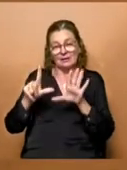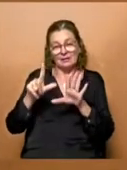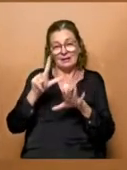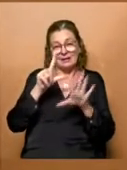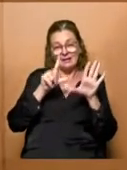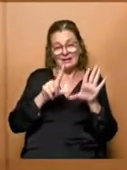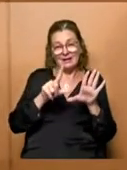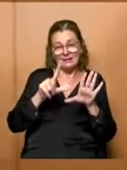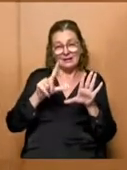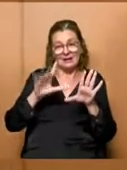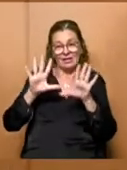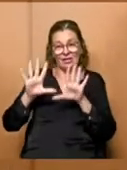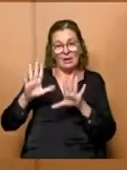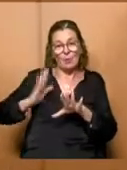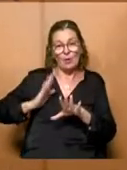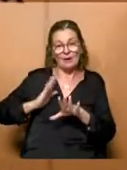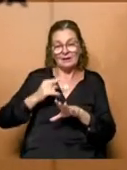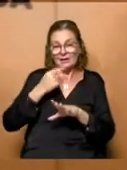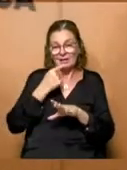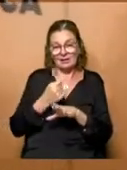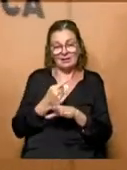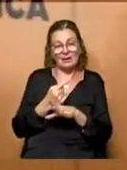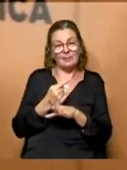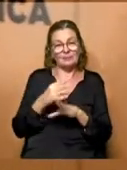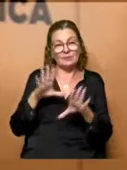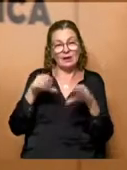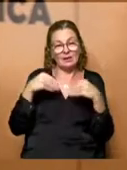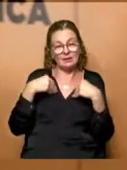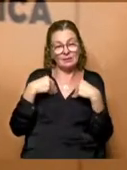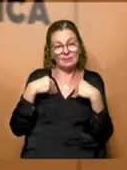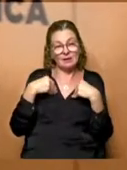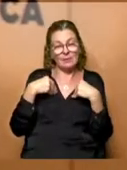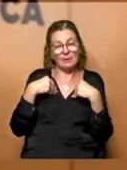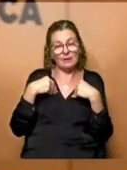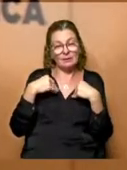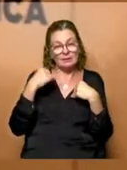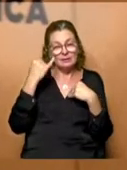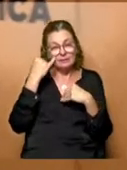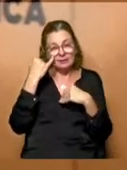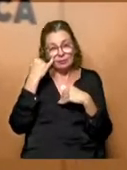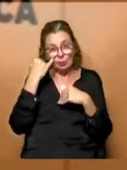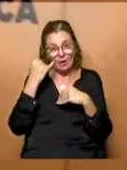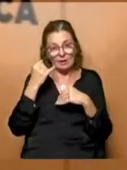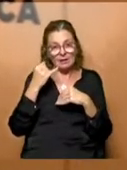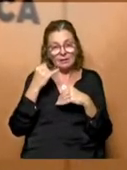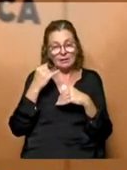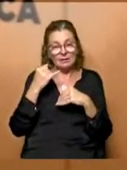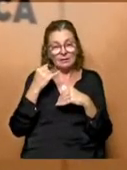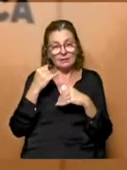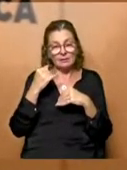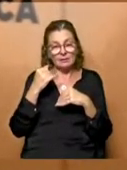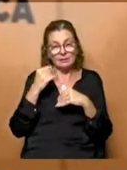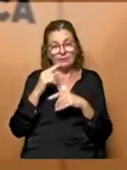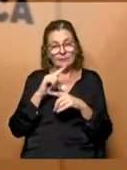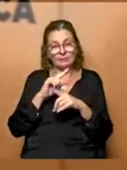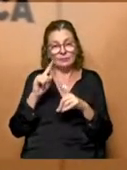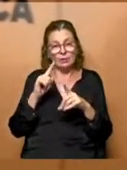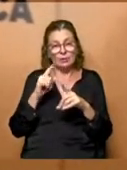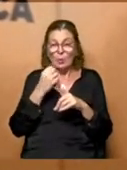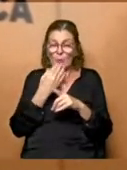10 mujeres decían que aceptaban mantener relaciones sexuales no